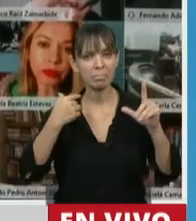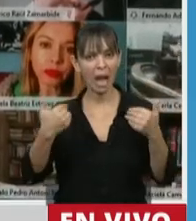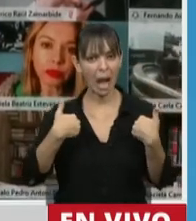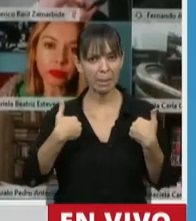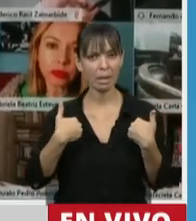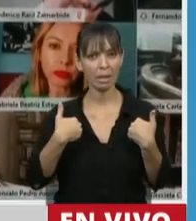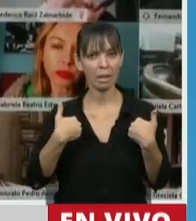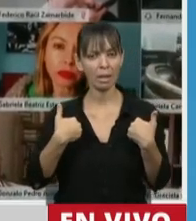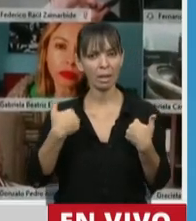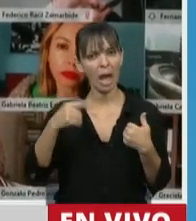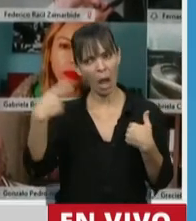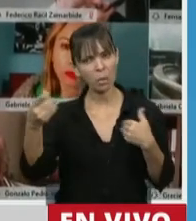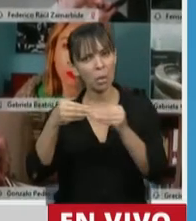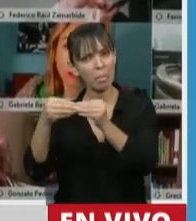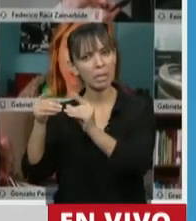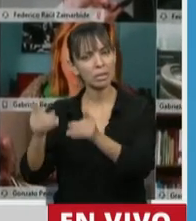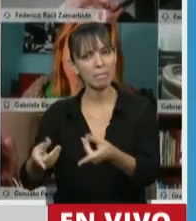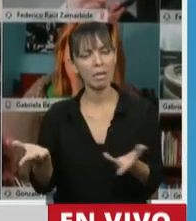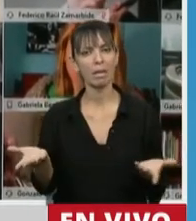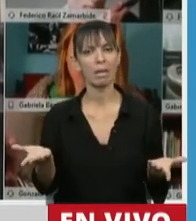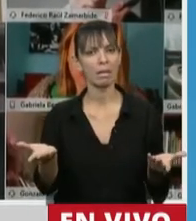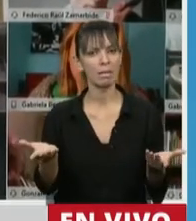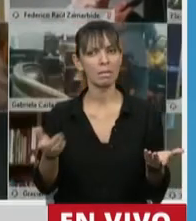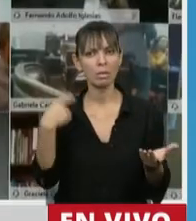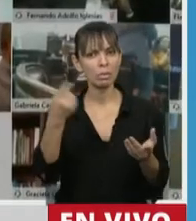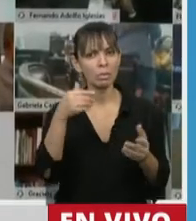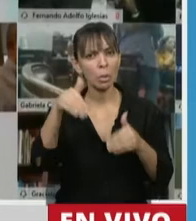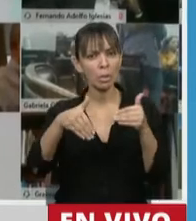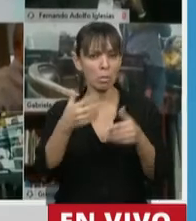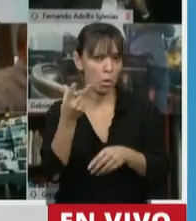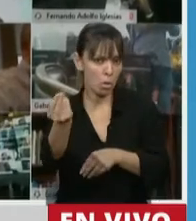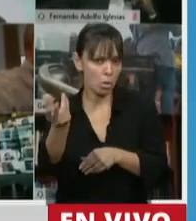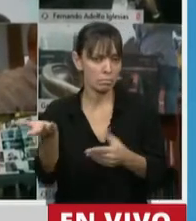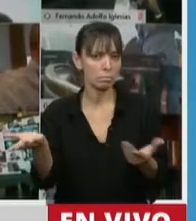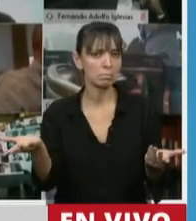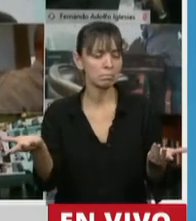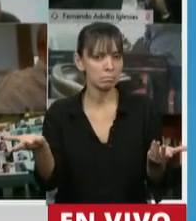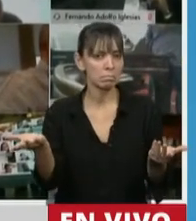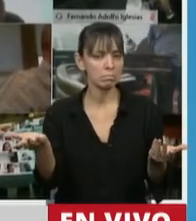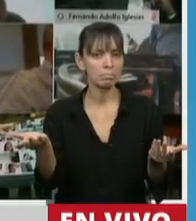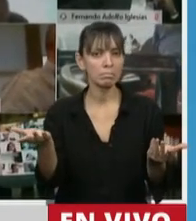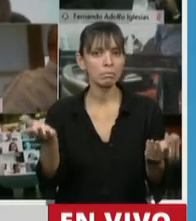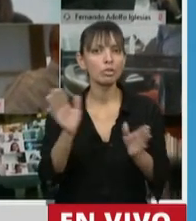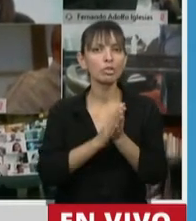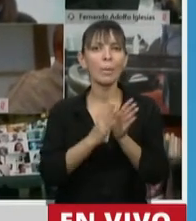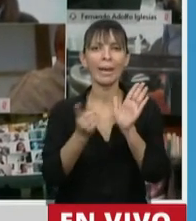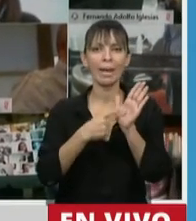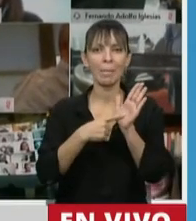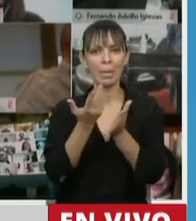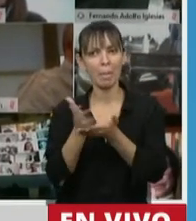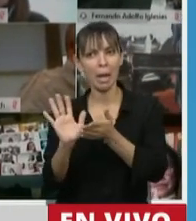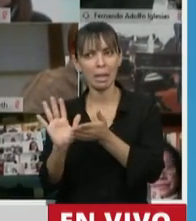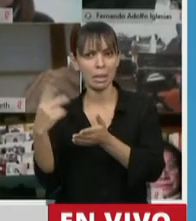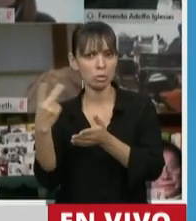persona y ha escrachado a otros diputados. Hemos votado en contra el apartamiento del